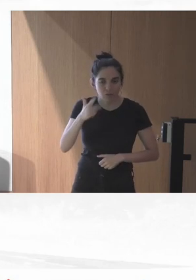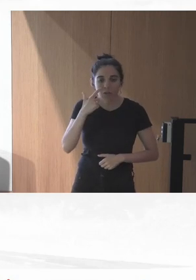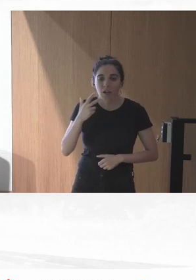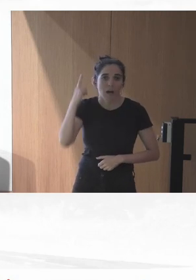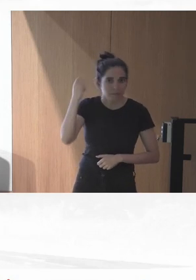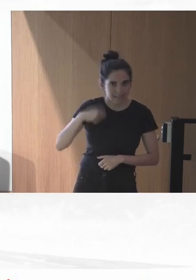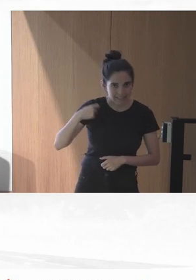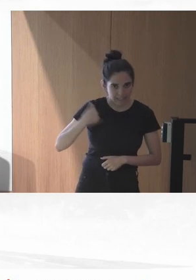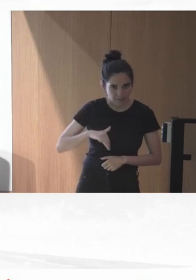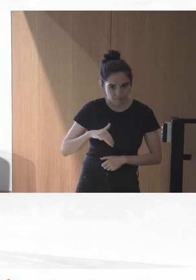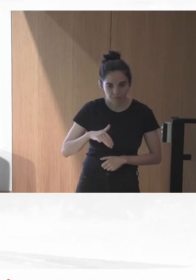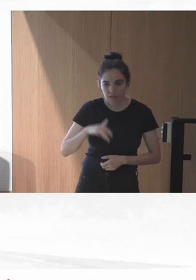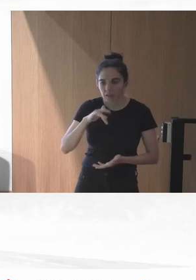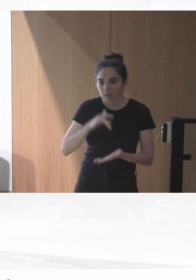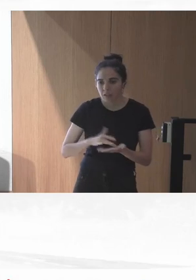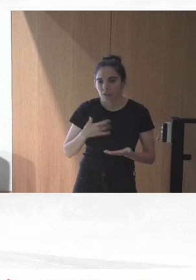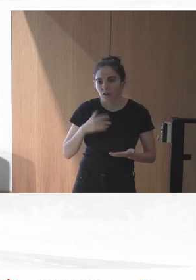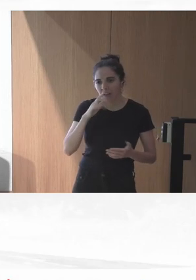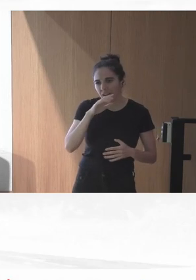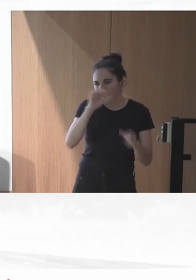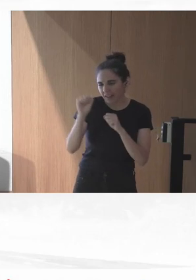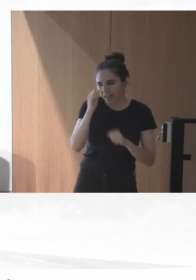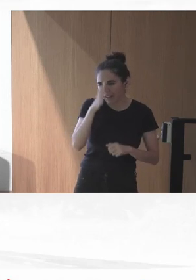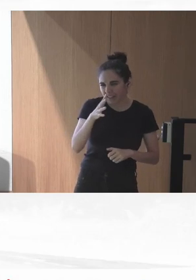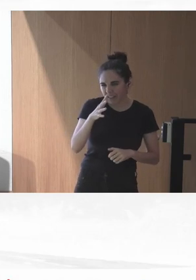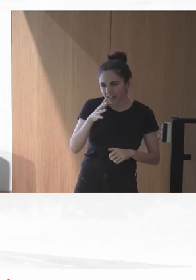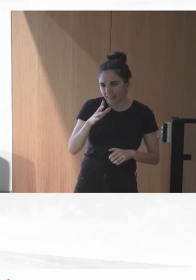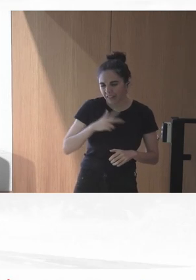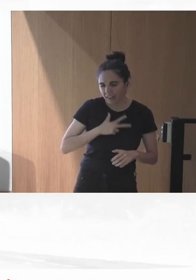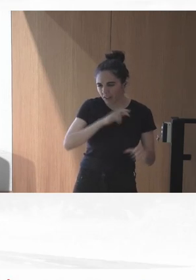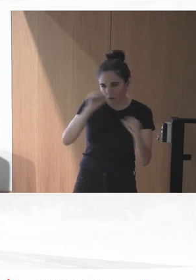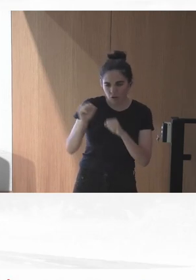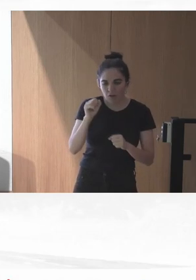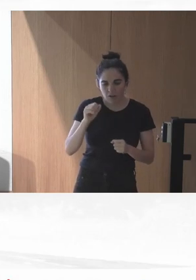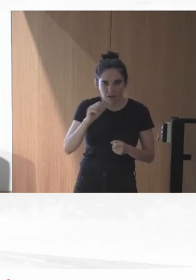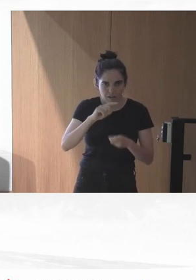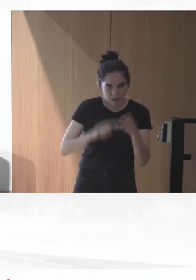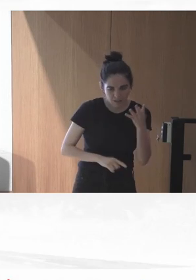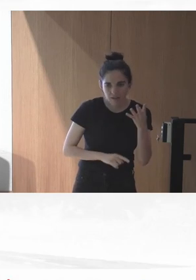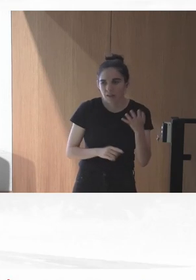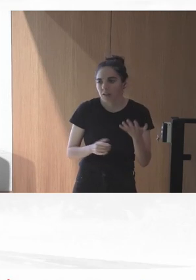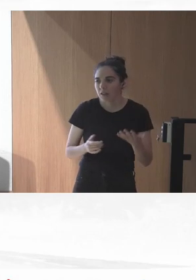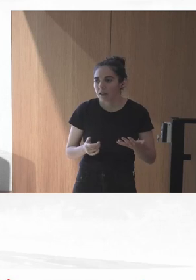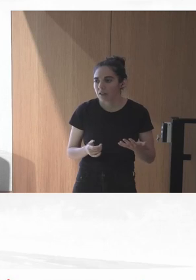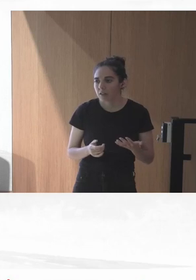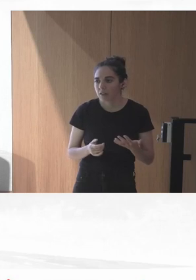ante los tribunales federales de Estados Unidos, numerosos casos, por ejemplo, cuestiones relacionadas con las condiciones